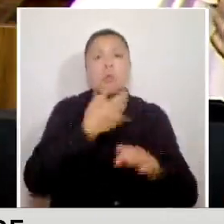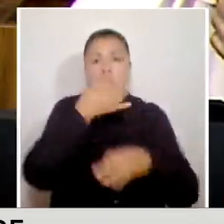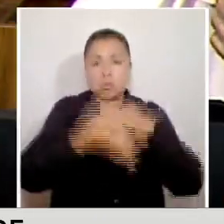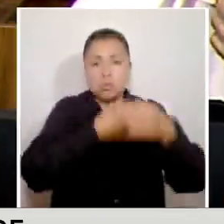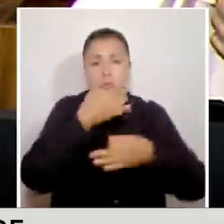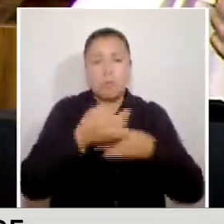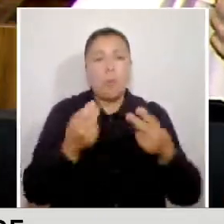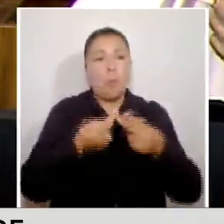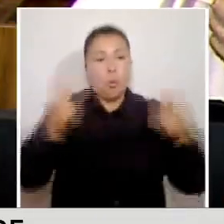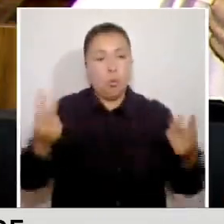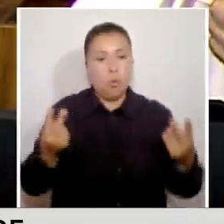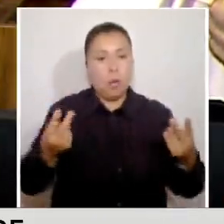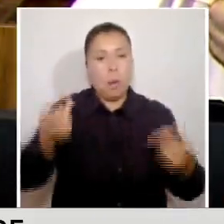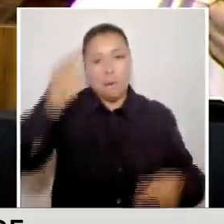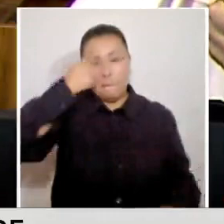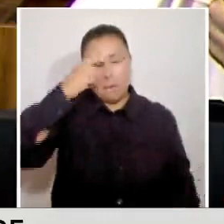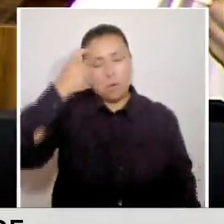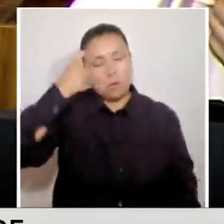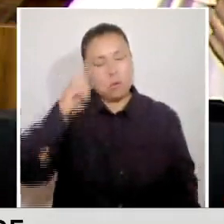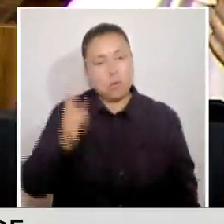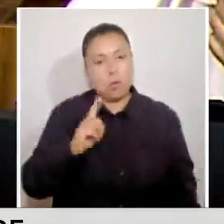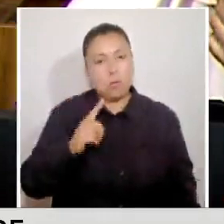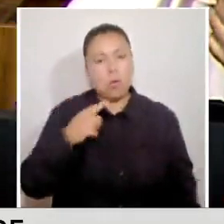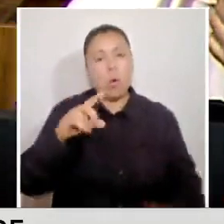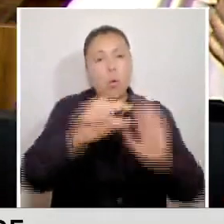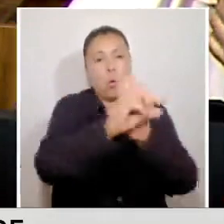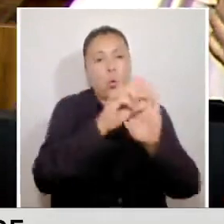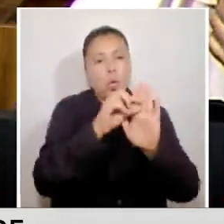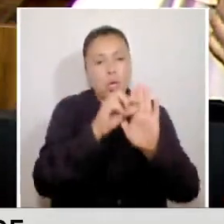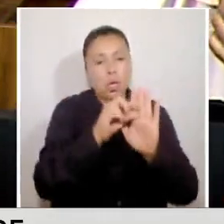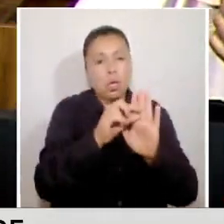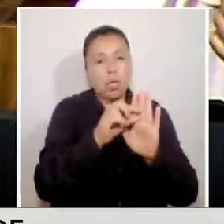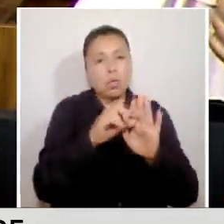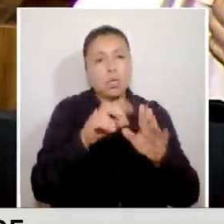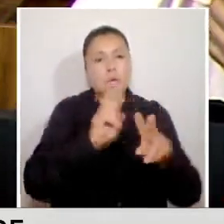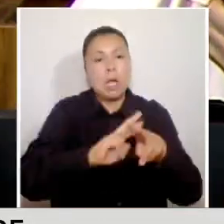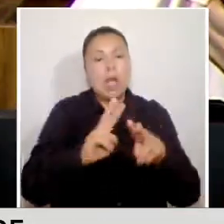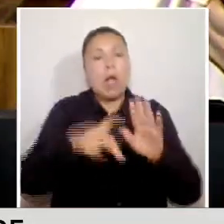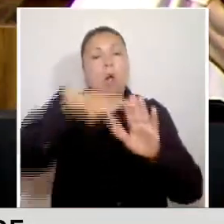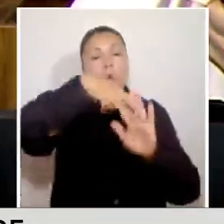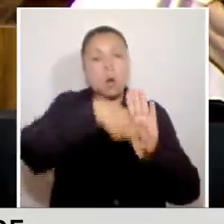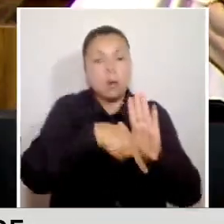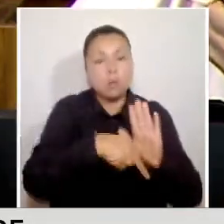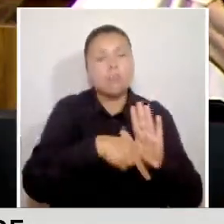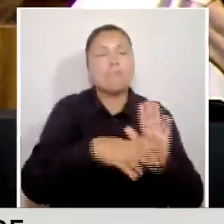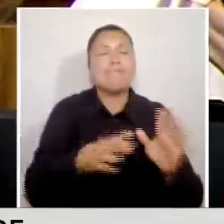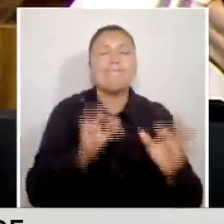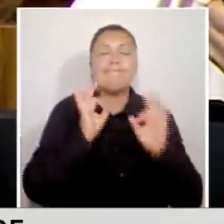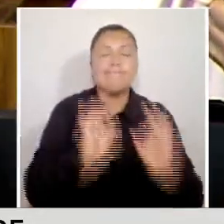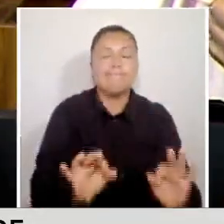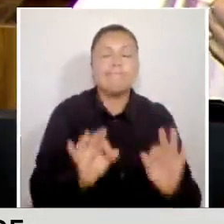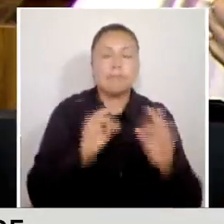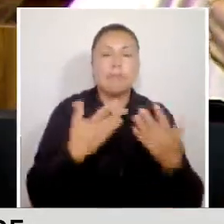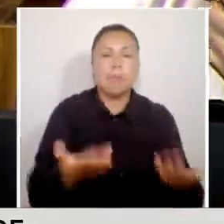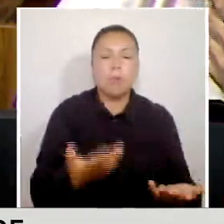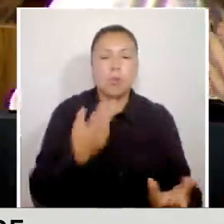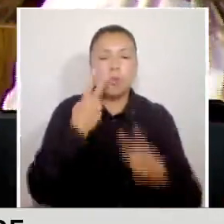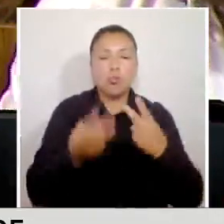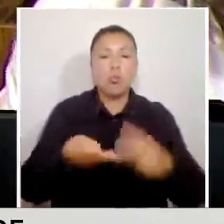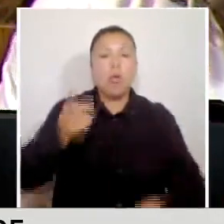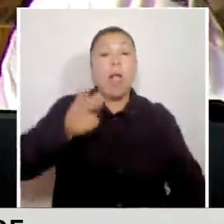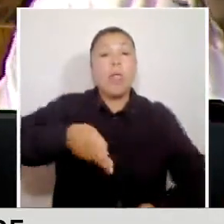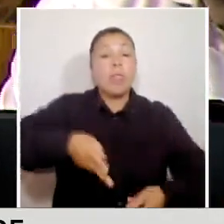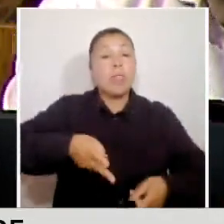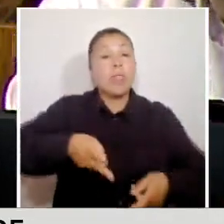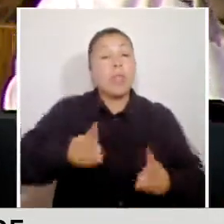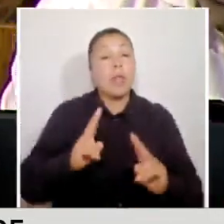pública pero no me parece que a través de una indicación se pretende una reforma tan sustancial del punto punto de vista del derecho penal y des del